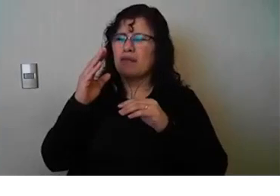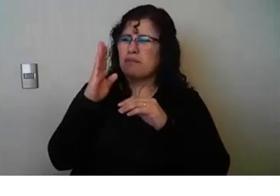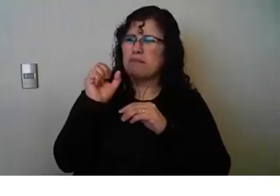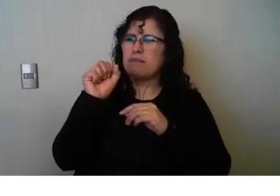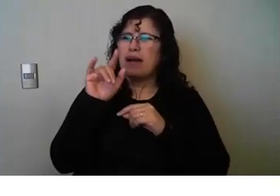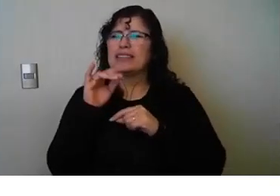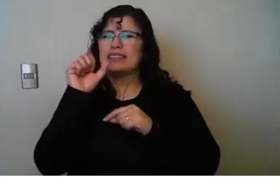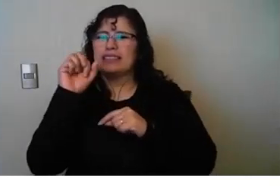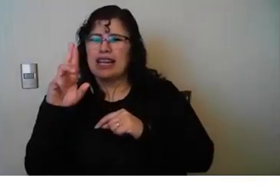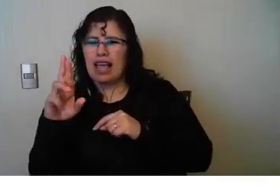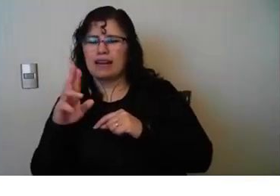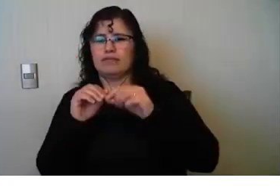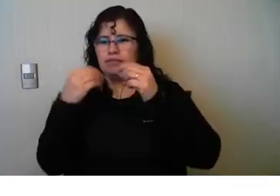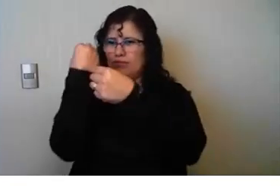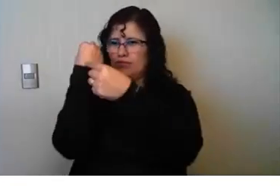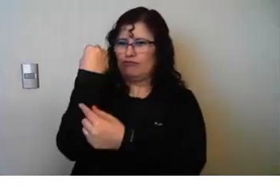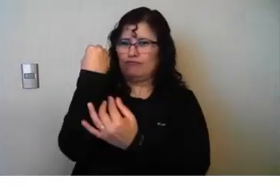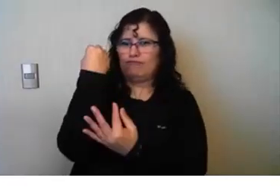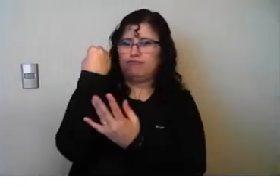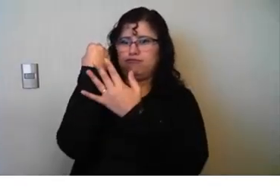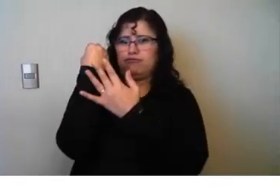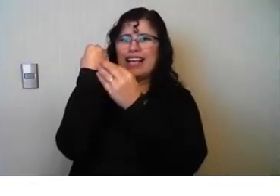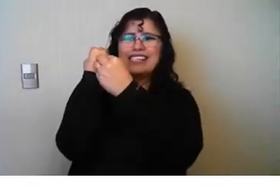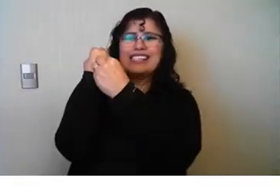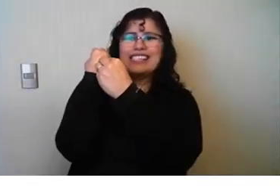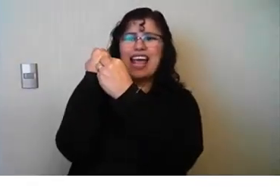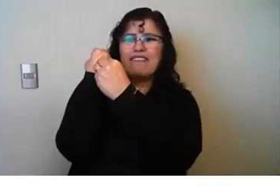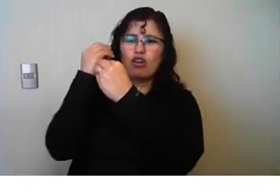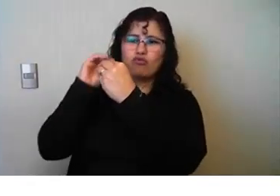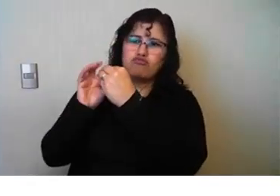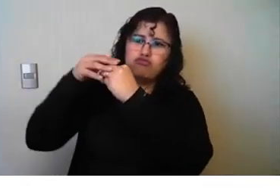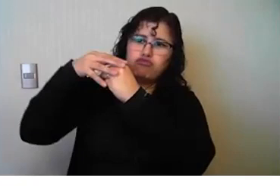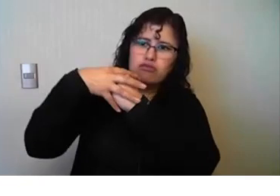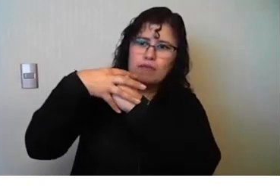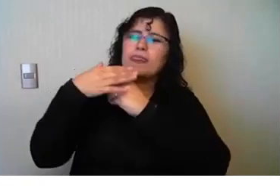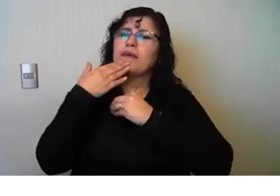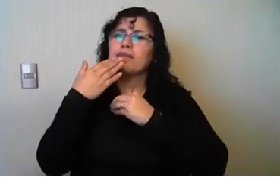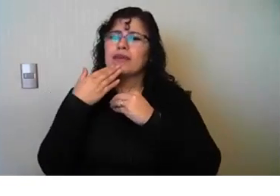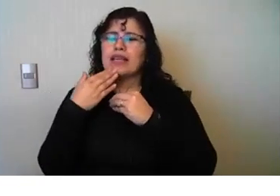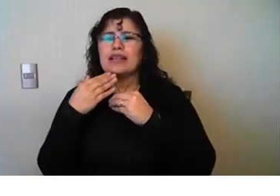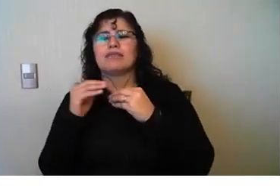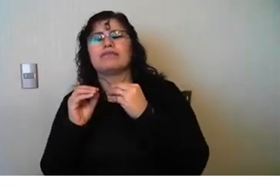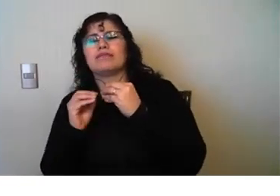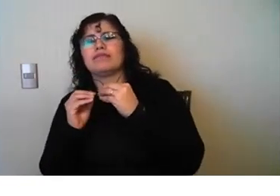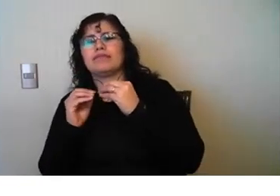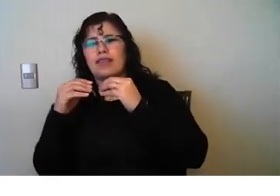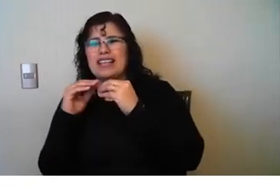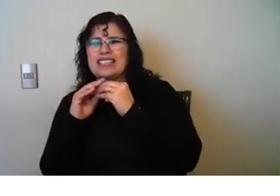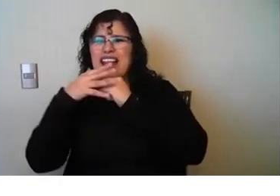tronco encefálico, cerebelo, y gracias a la arteria cerebral posterior parte de los